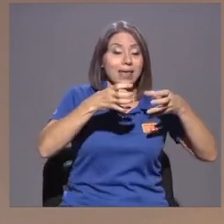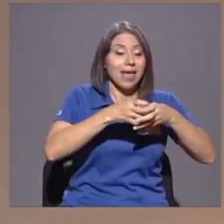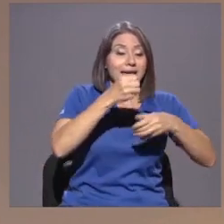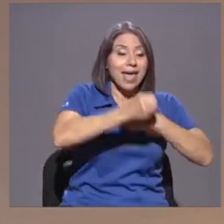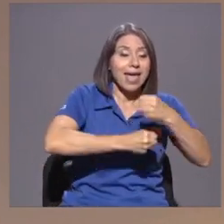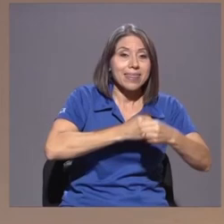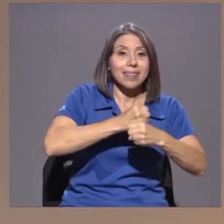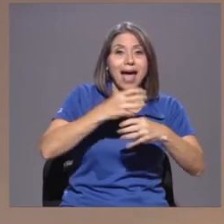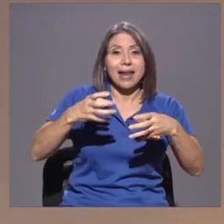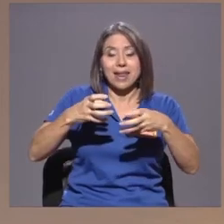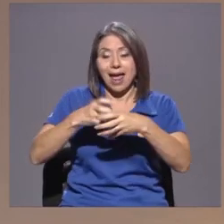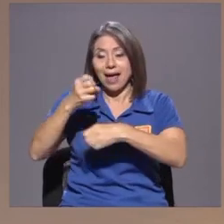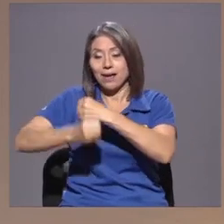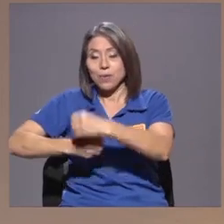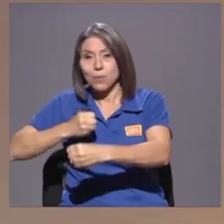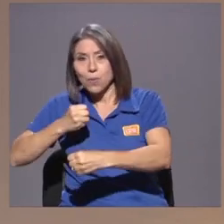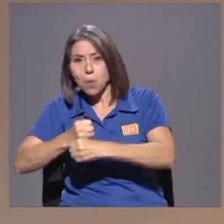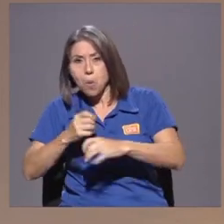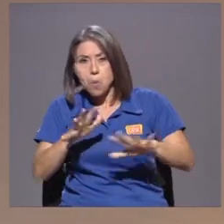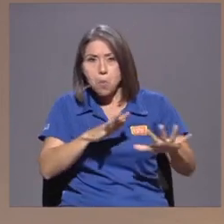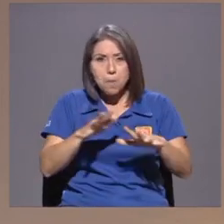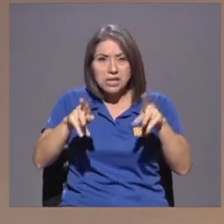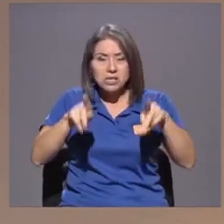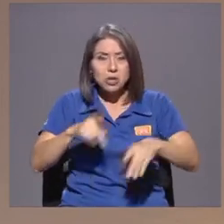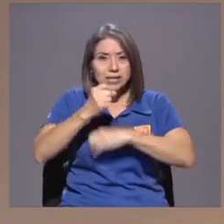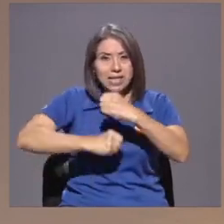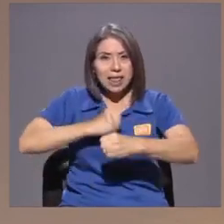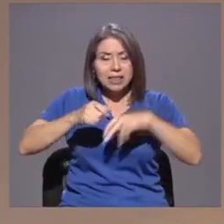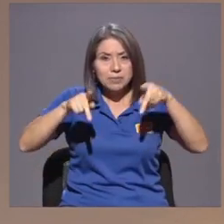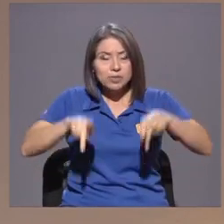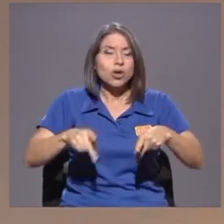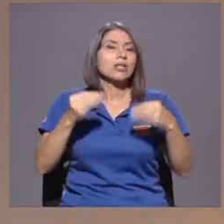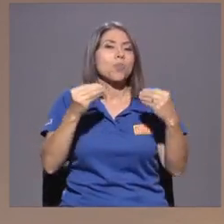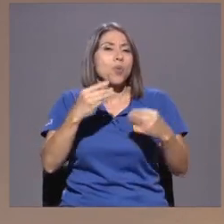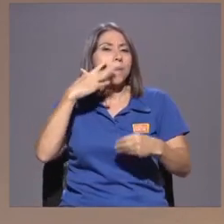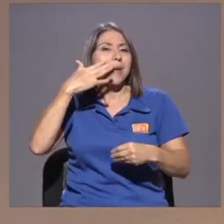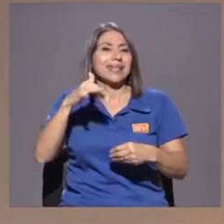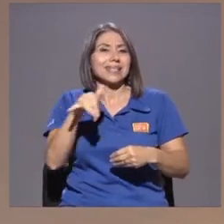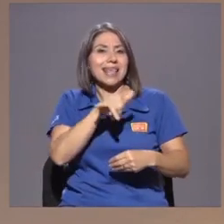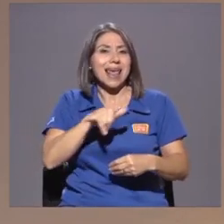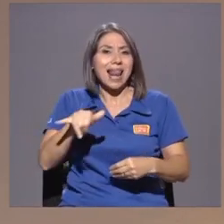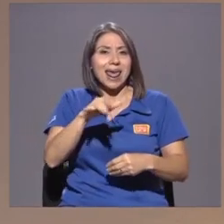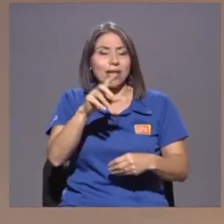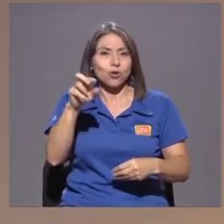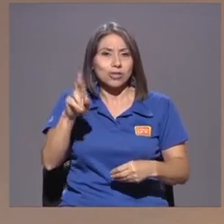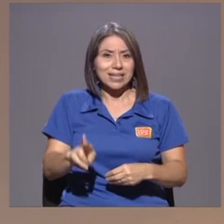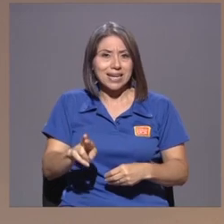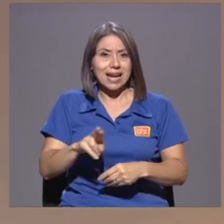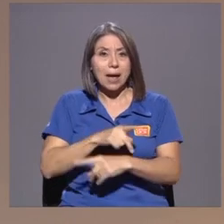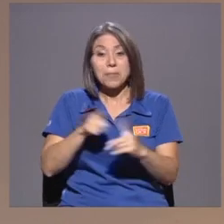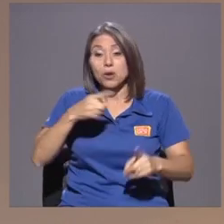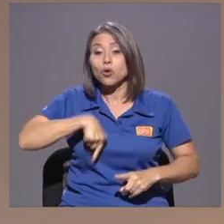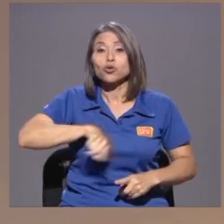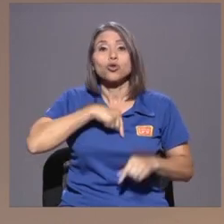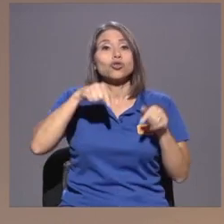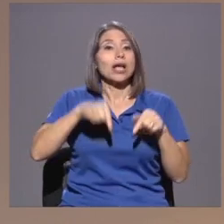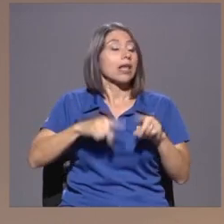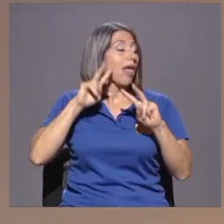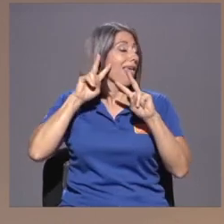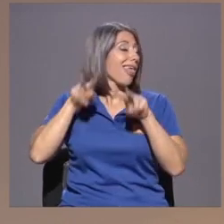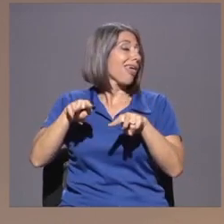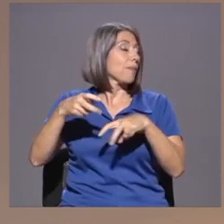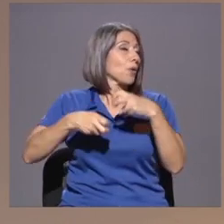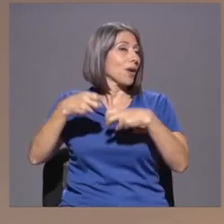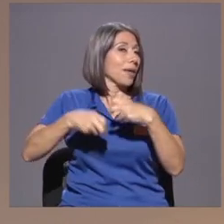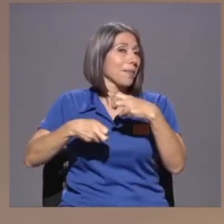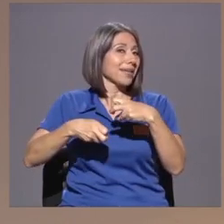muy semejante a la de costa rica y los problemas a los que aquí nos tapamos los ojos y no le hacemos caso